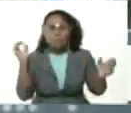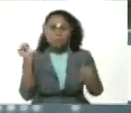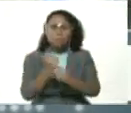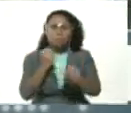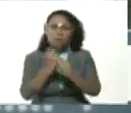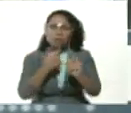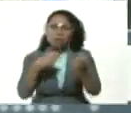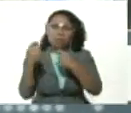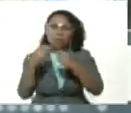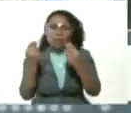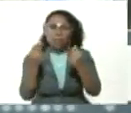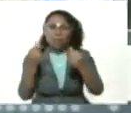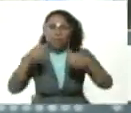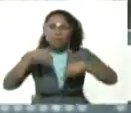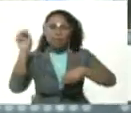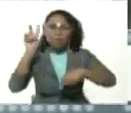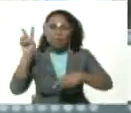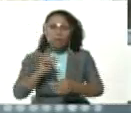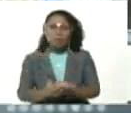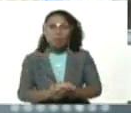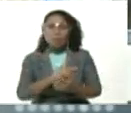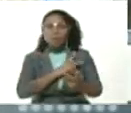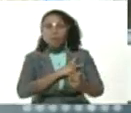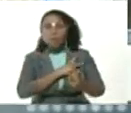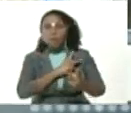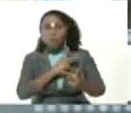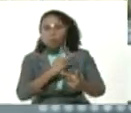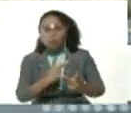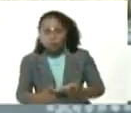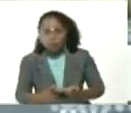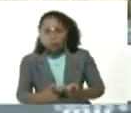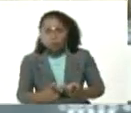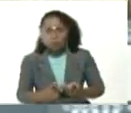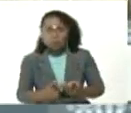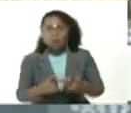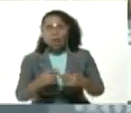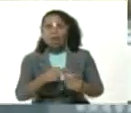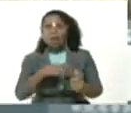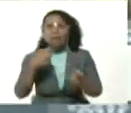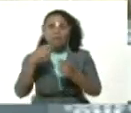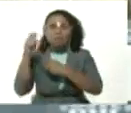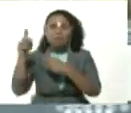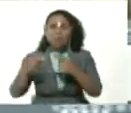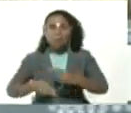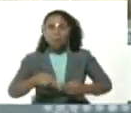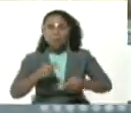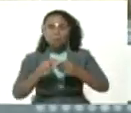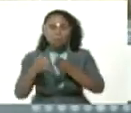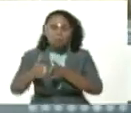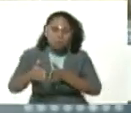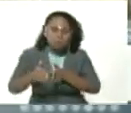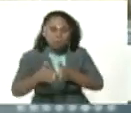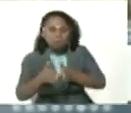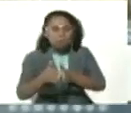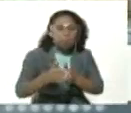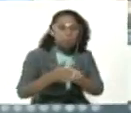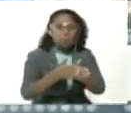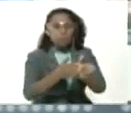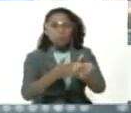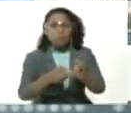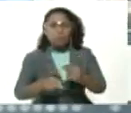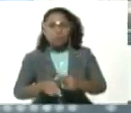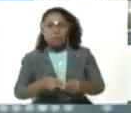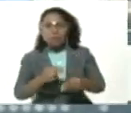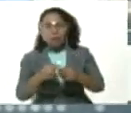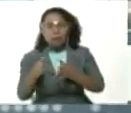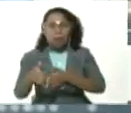la economía venezolana. Voluntad exportadora, construir el caminito. Construir el caminito